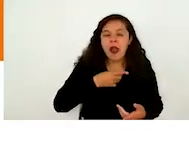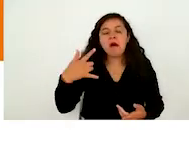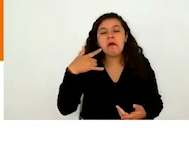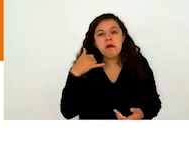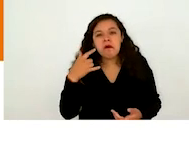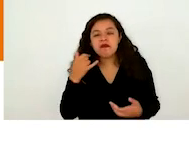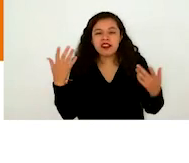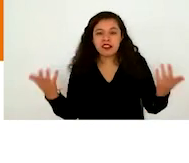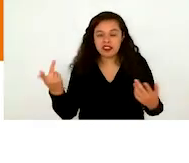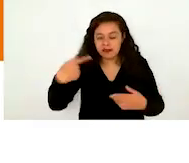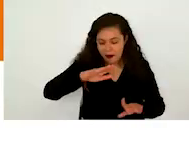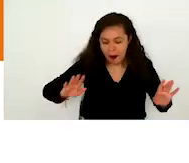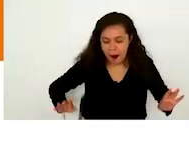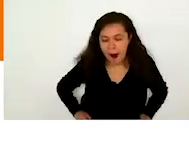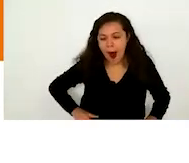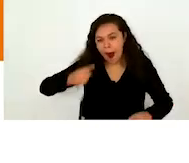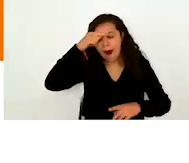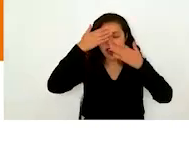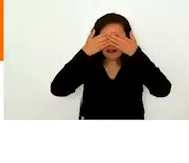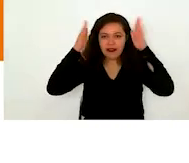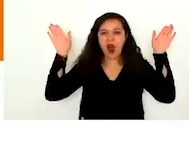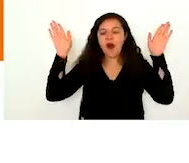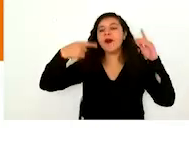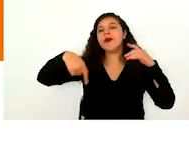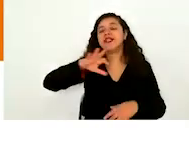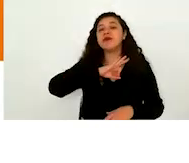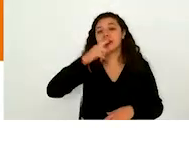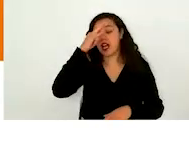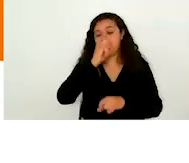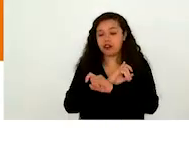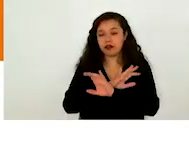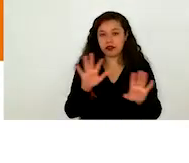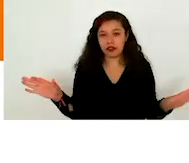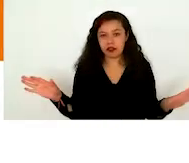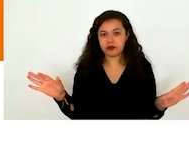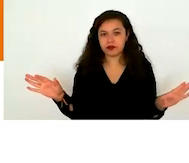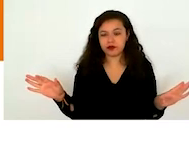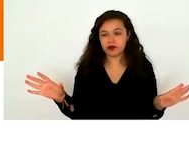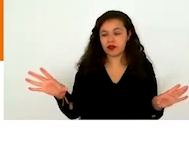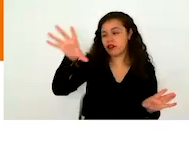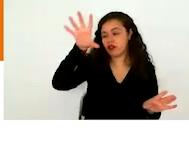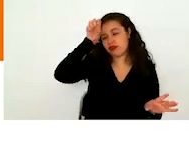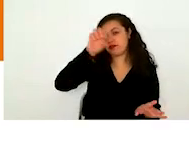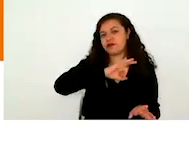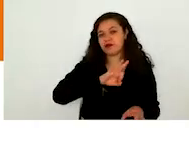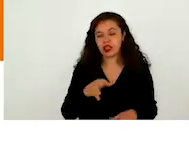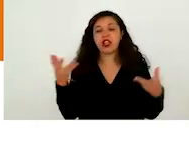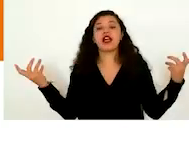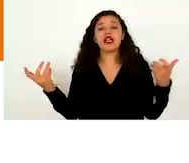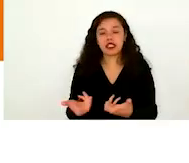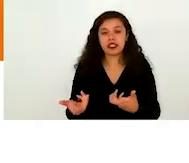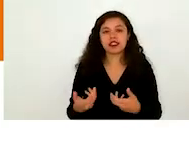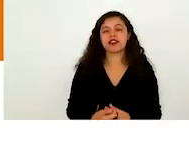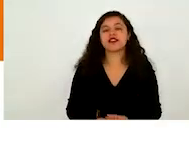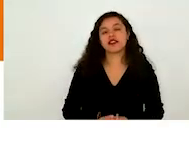y esta condición de la mente es permitirte que esta información llegue y se genere para que entonces